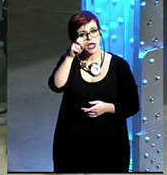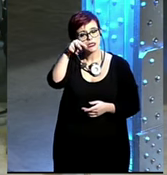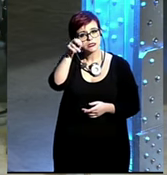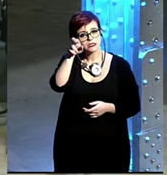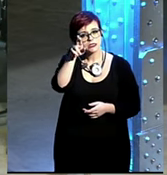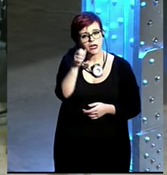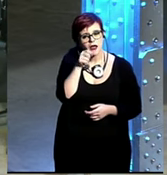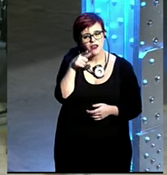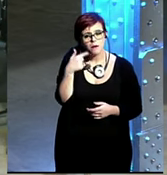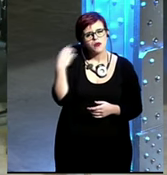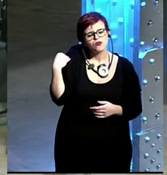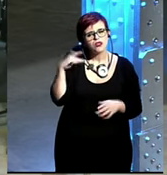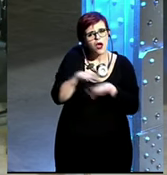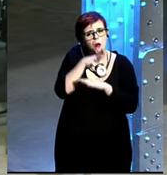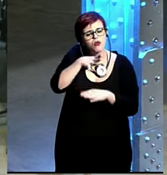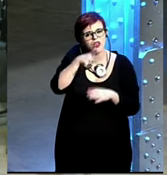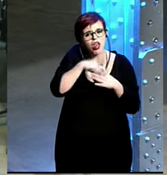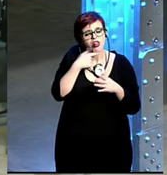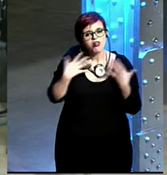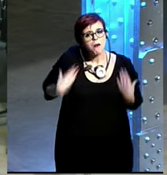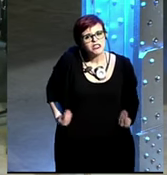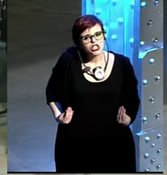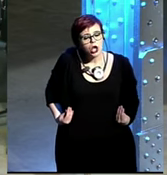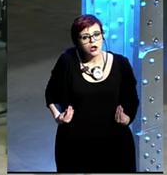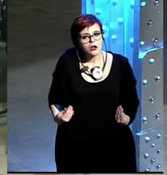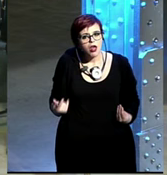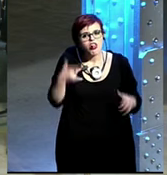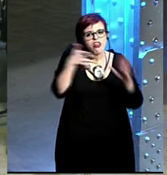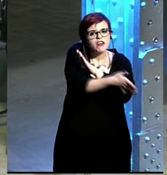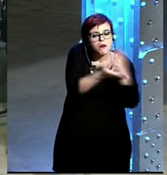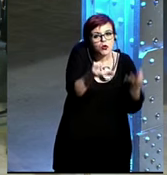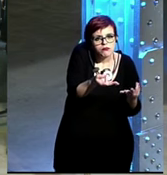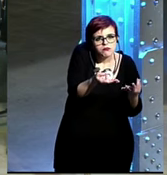definir la depresión, por qué no delimitar lo que no es depresión.